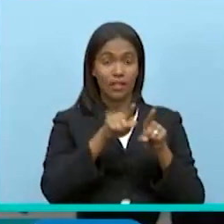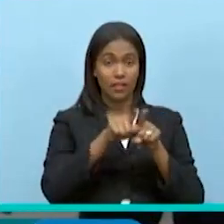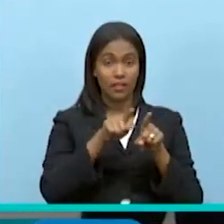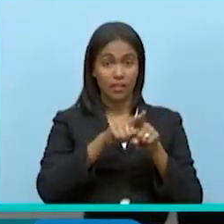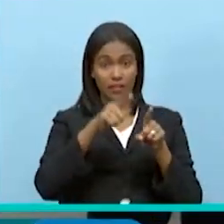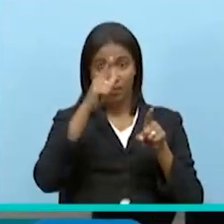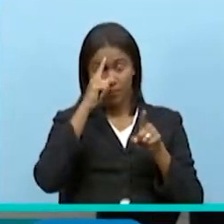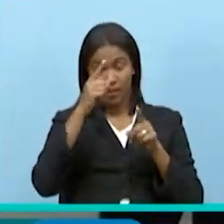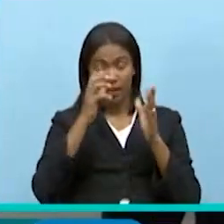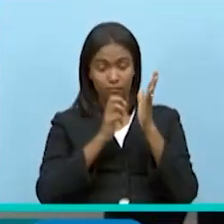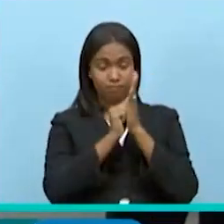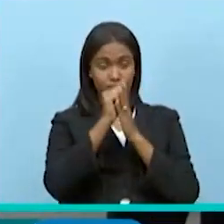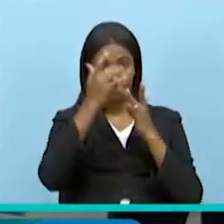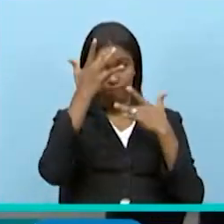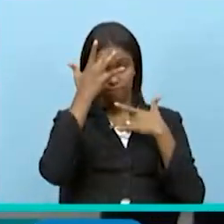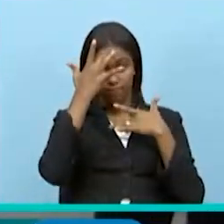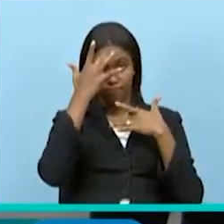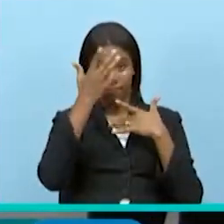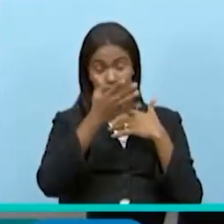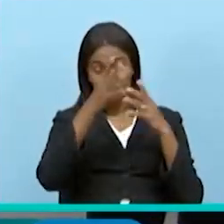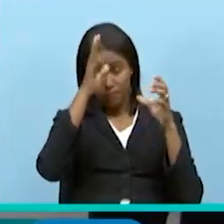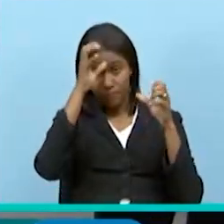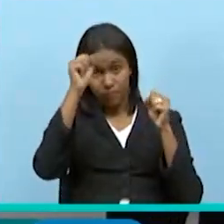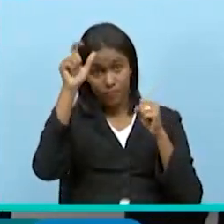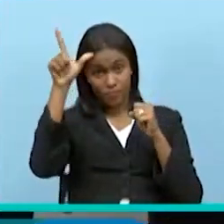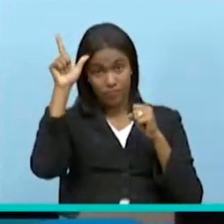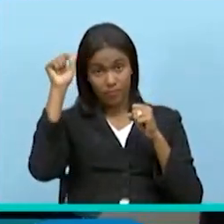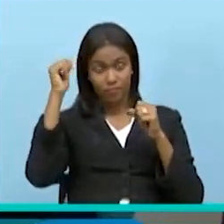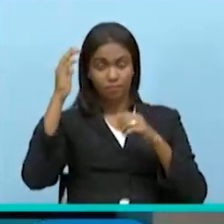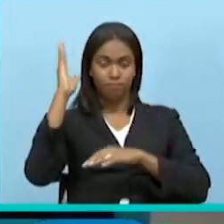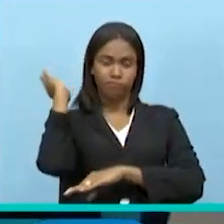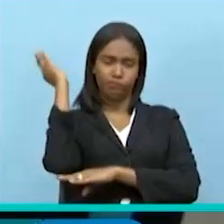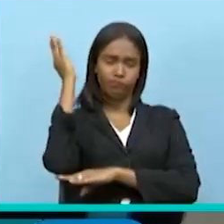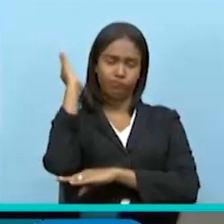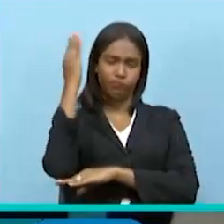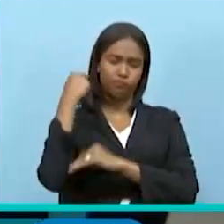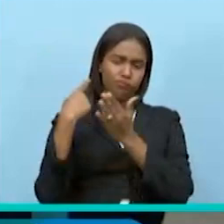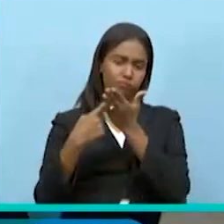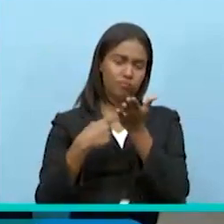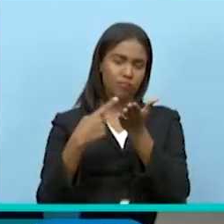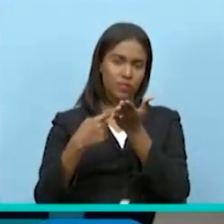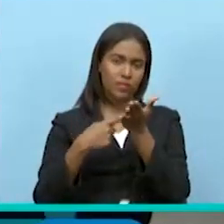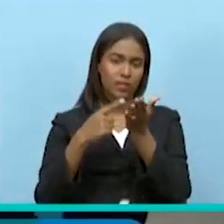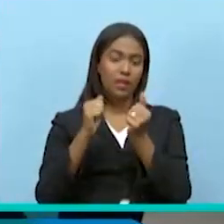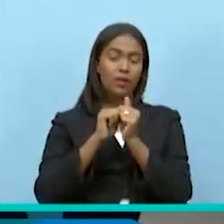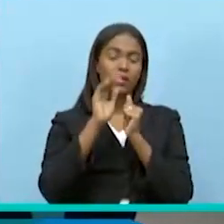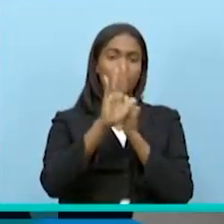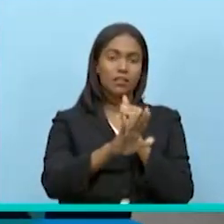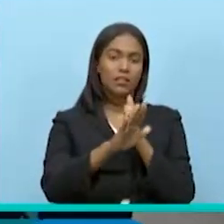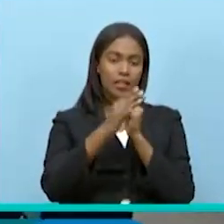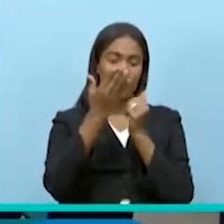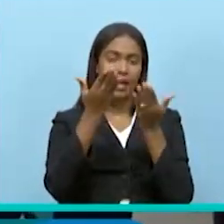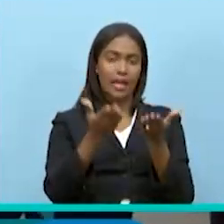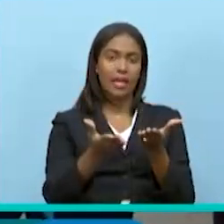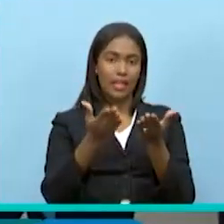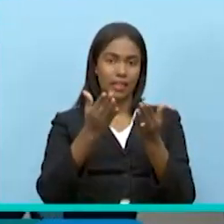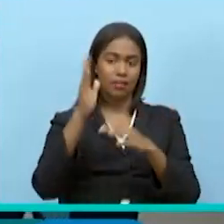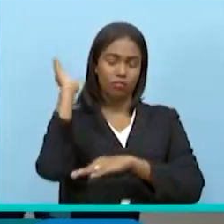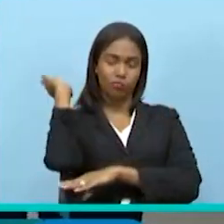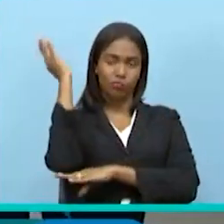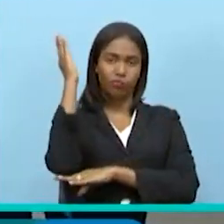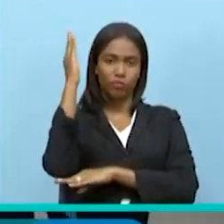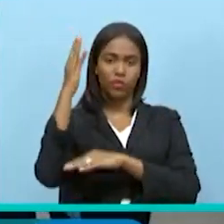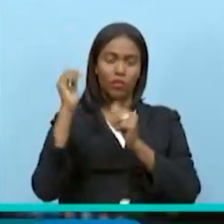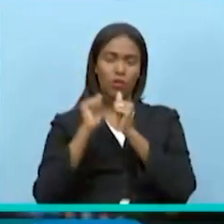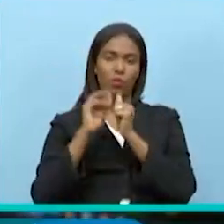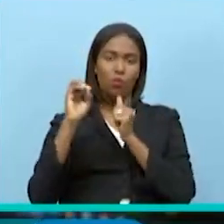de la oncología. Es hoy, cuando el presidente Abinader habla en rueda de prensa a propósito de su exposición, allí la locución en frente de